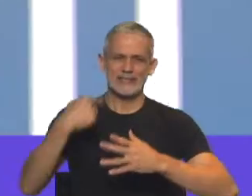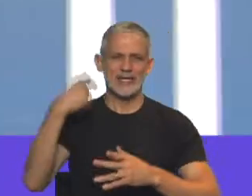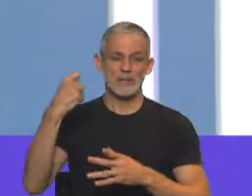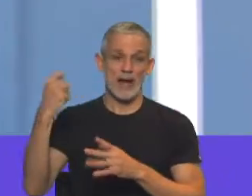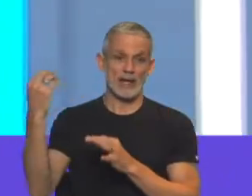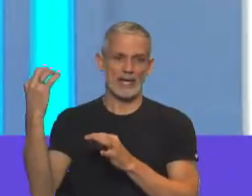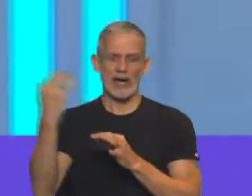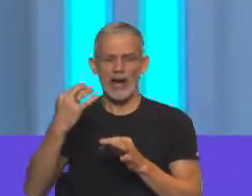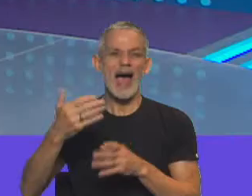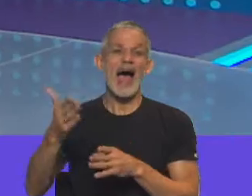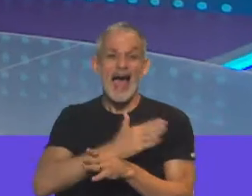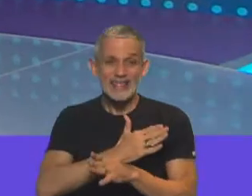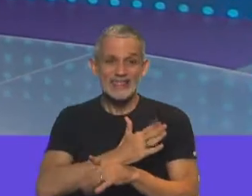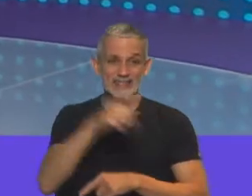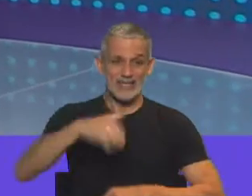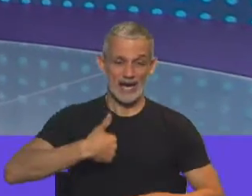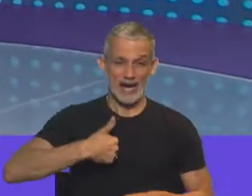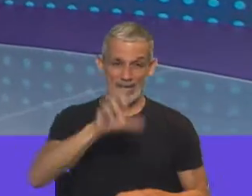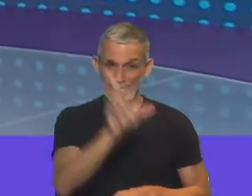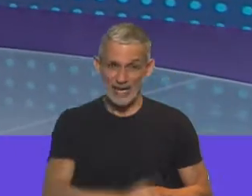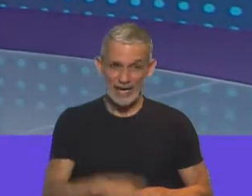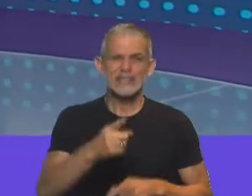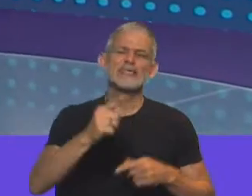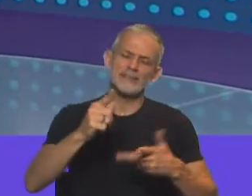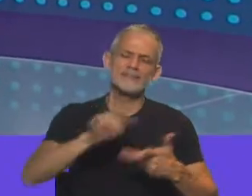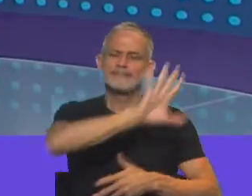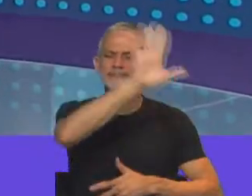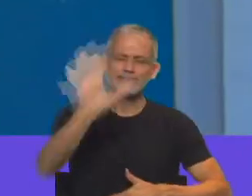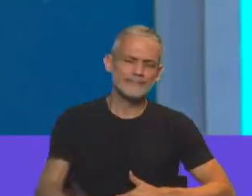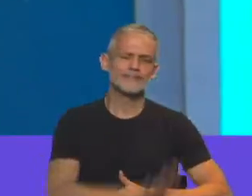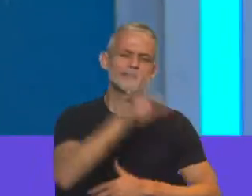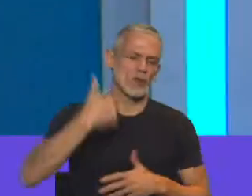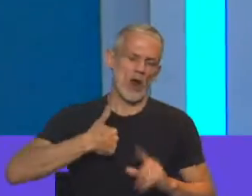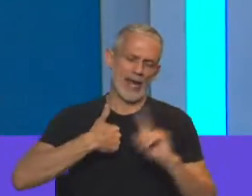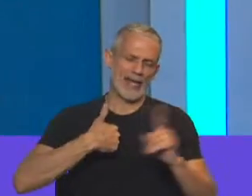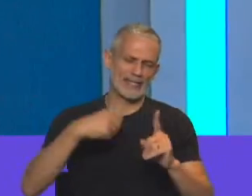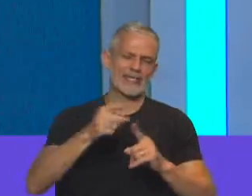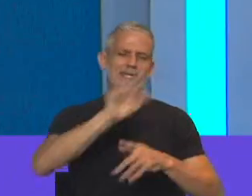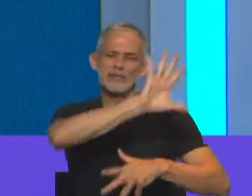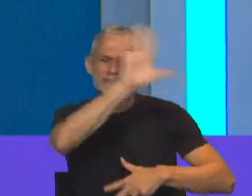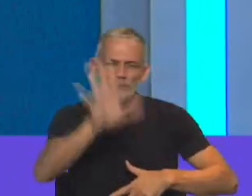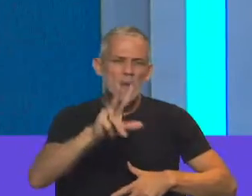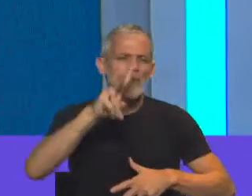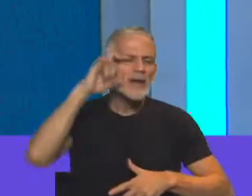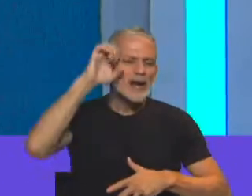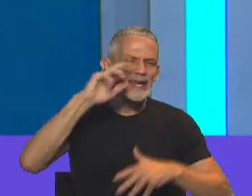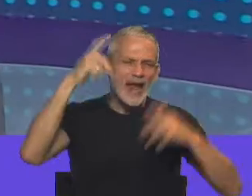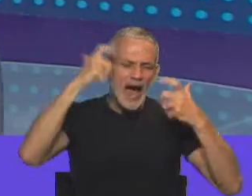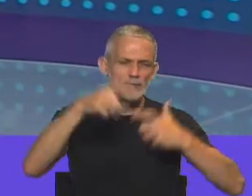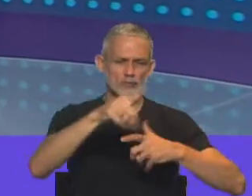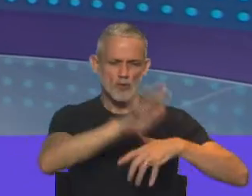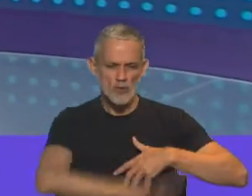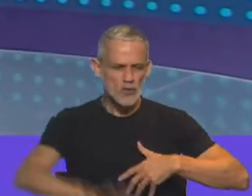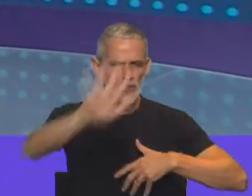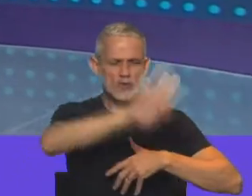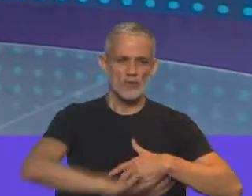en nuestro territorio por supuesto el virreinato y después la demarcación política geográfica